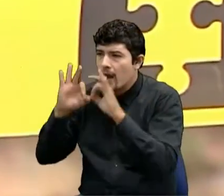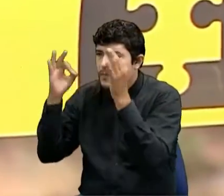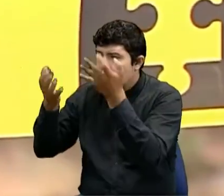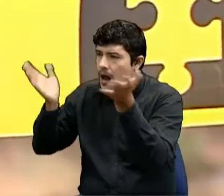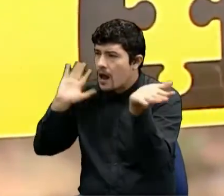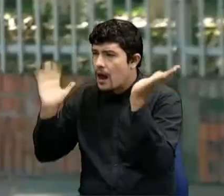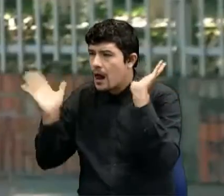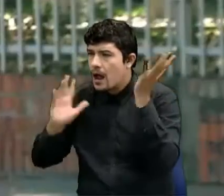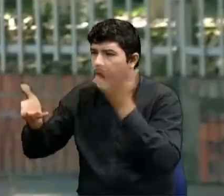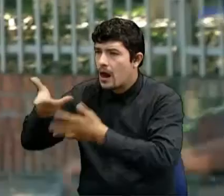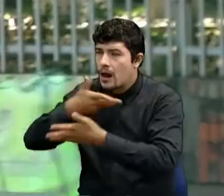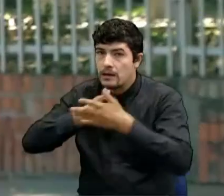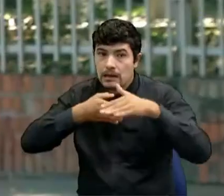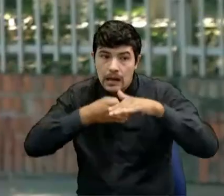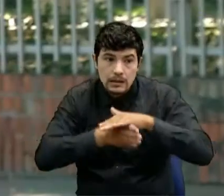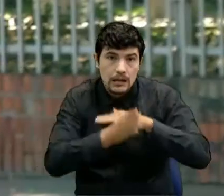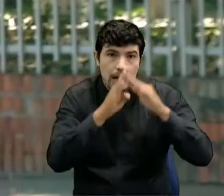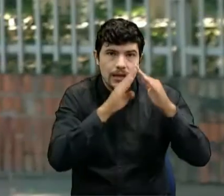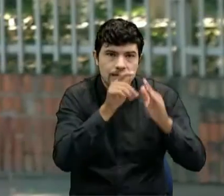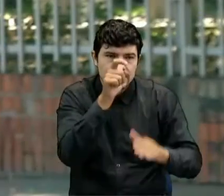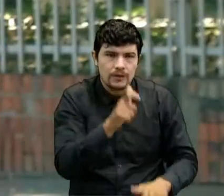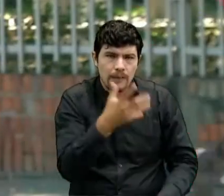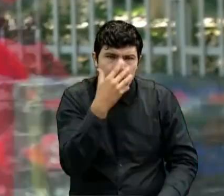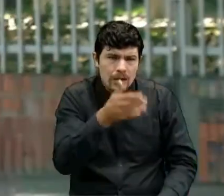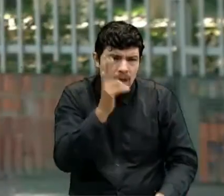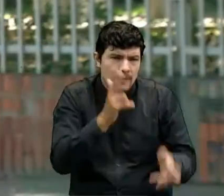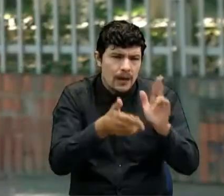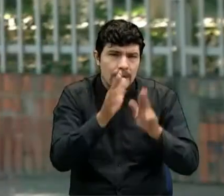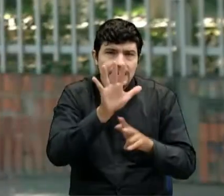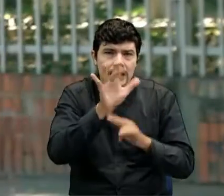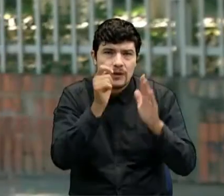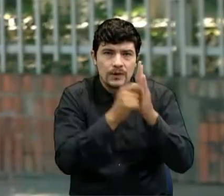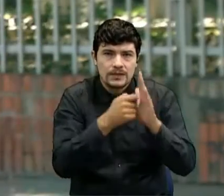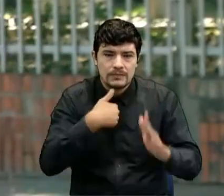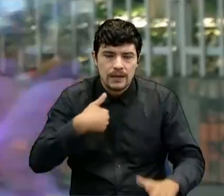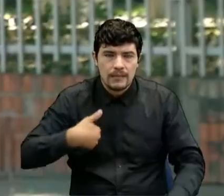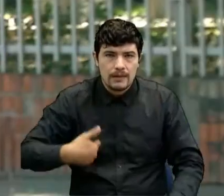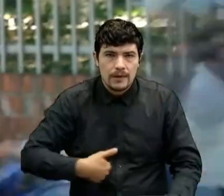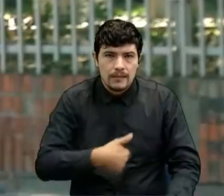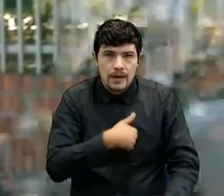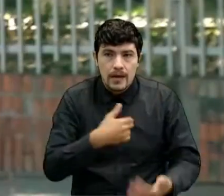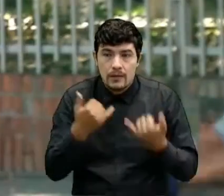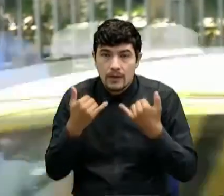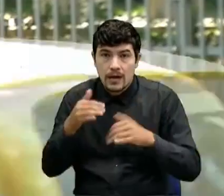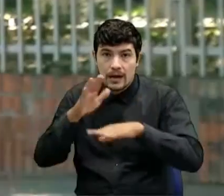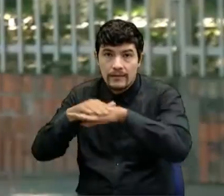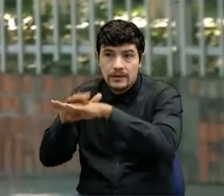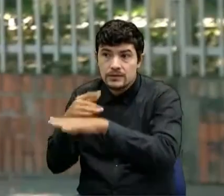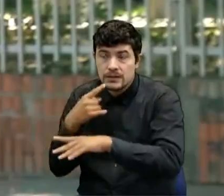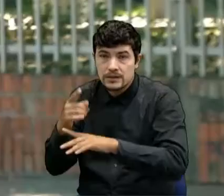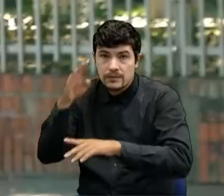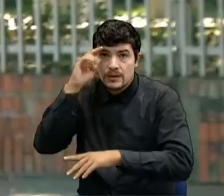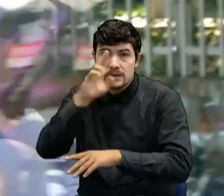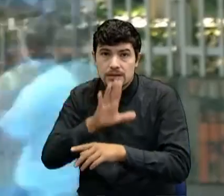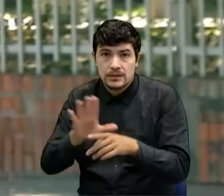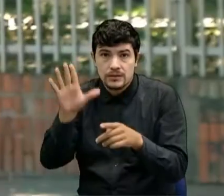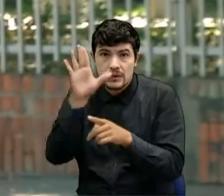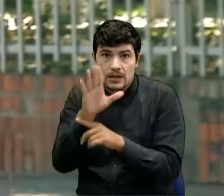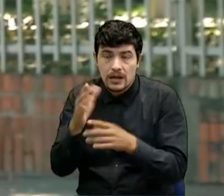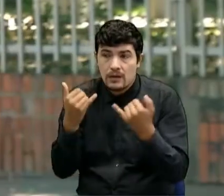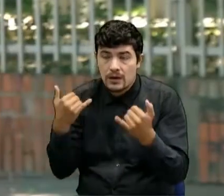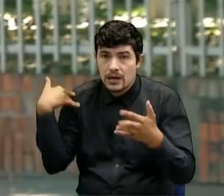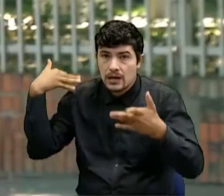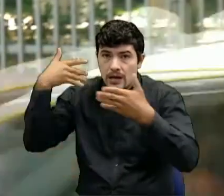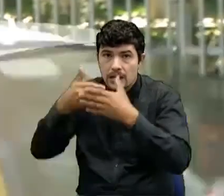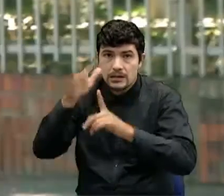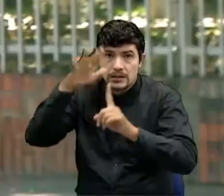su vivienda. Pues las autoridades locales han señalado que durante los últimos meses se han podido reducir algunas comisiones de delitos aquí en la capital